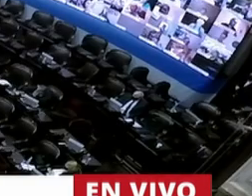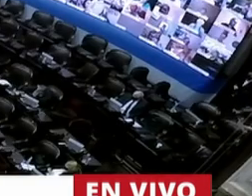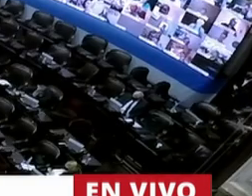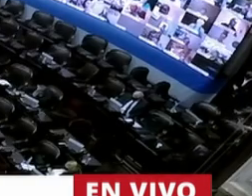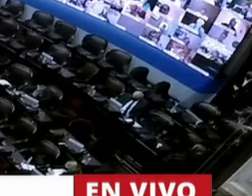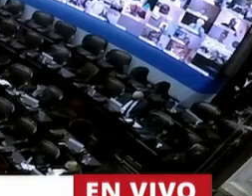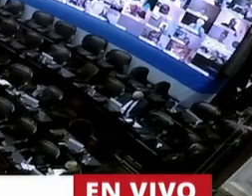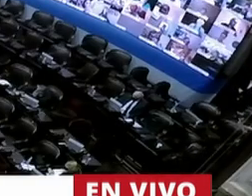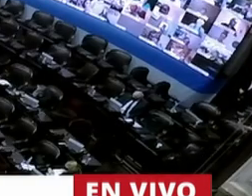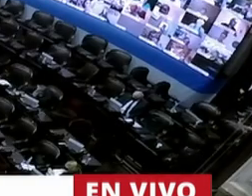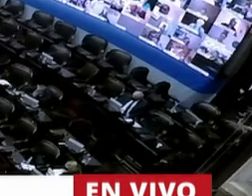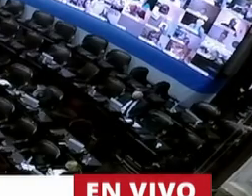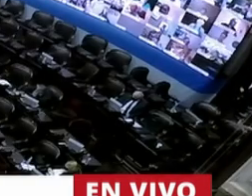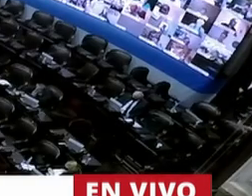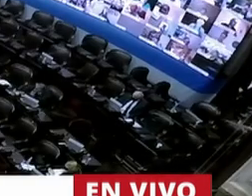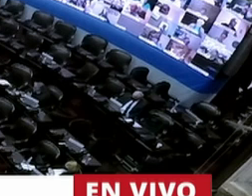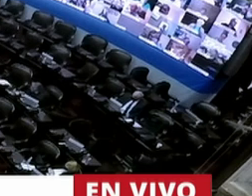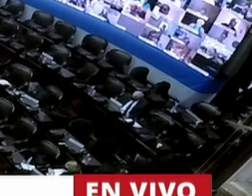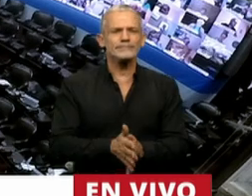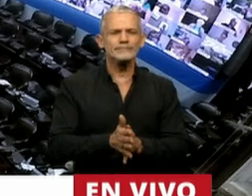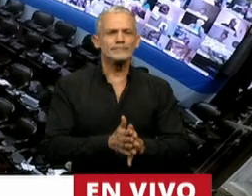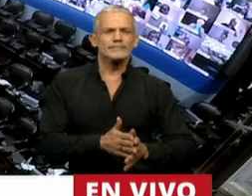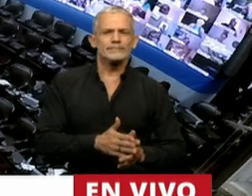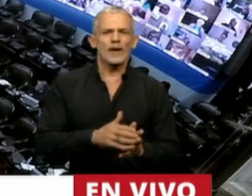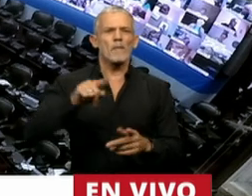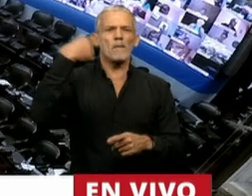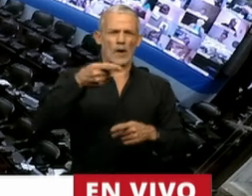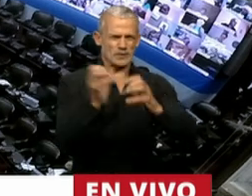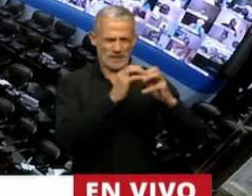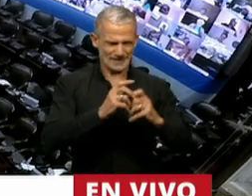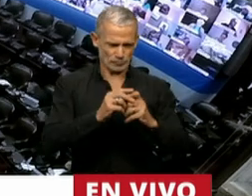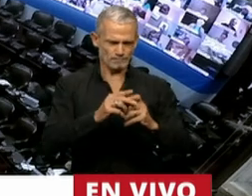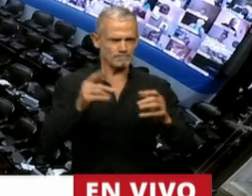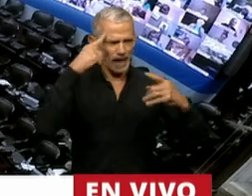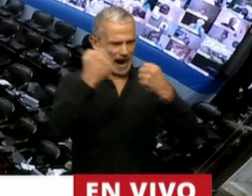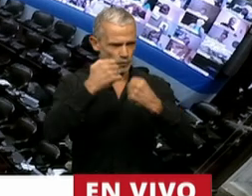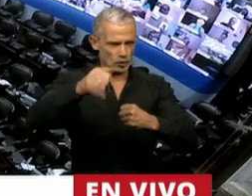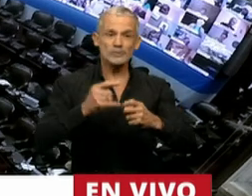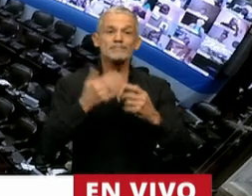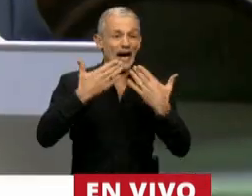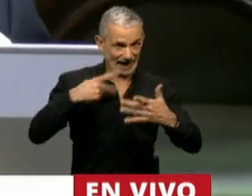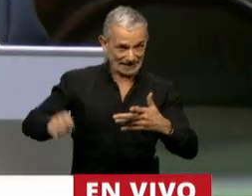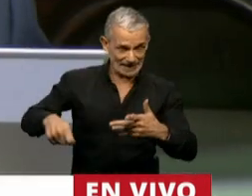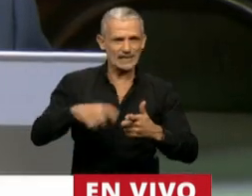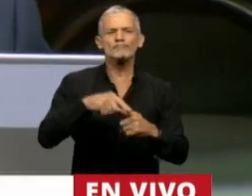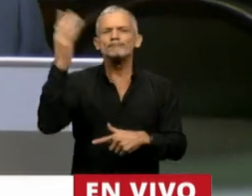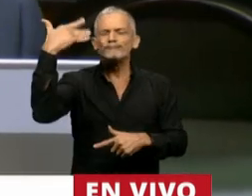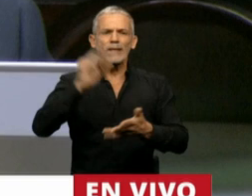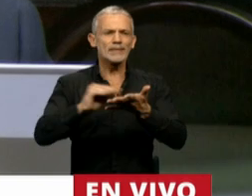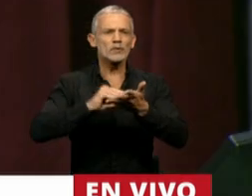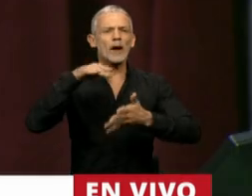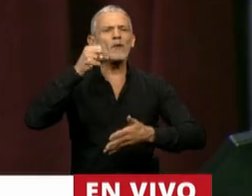Estamos de acuerdo presidente que se trate con o sin despacho la próxima sesión Gracias diputado negri tiene la palabra la